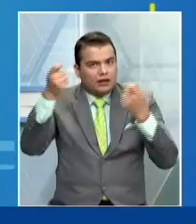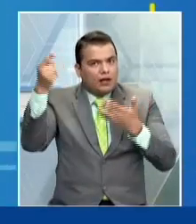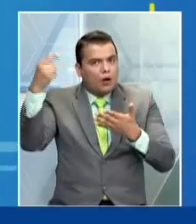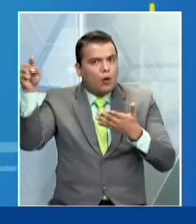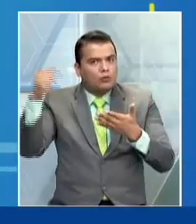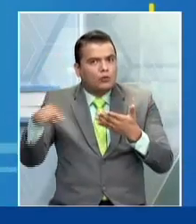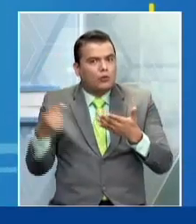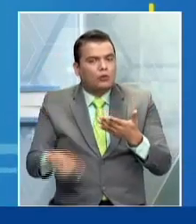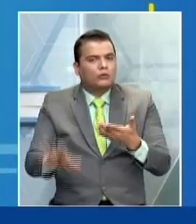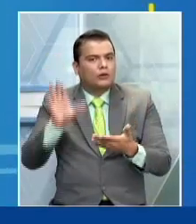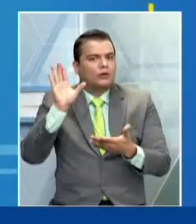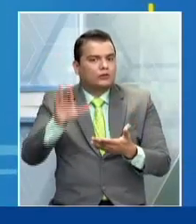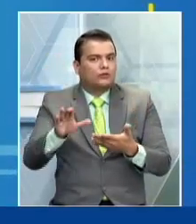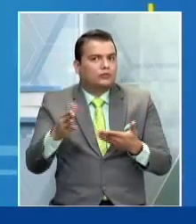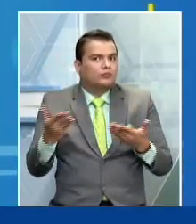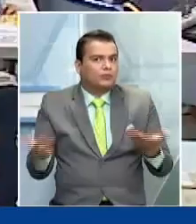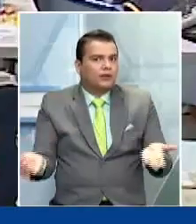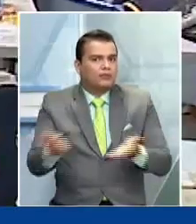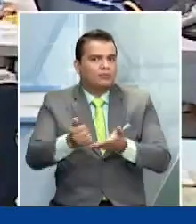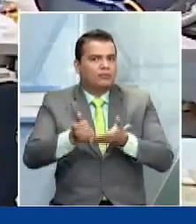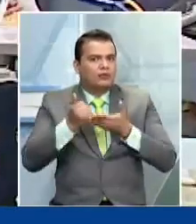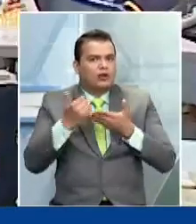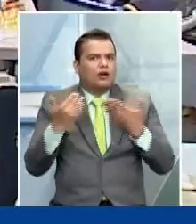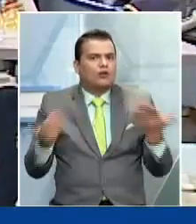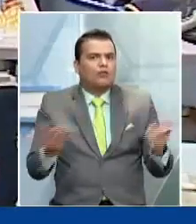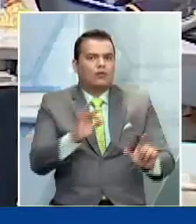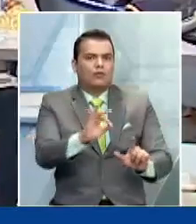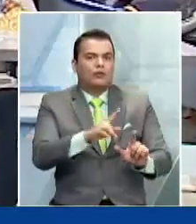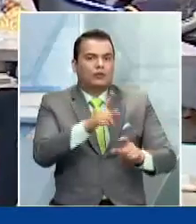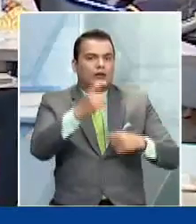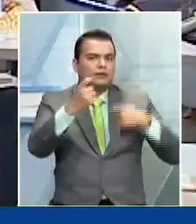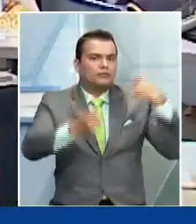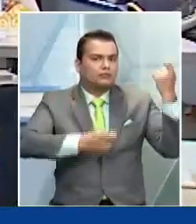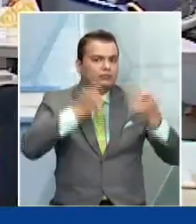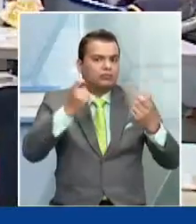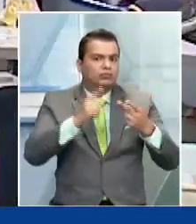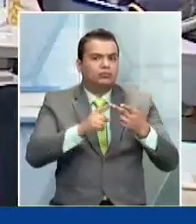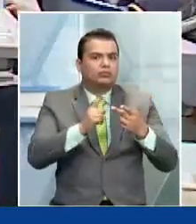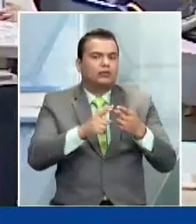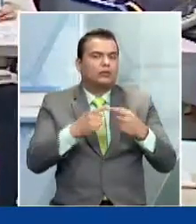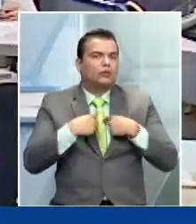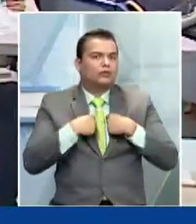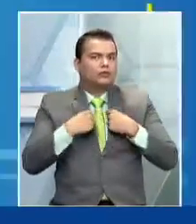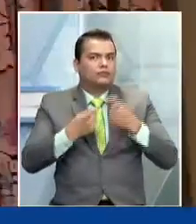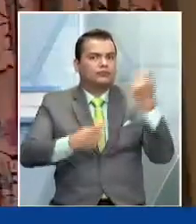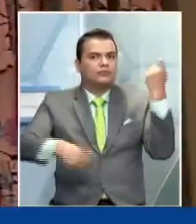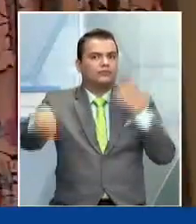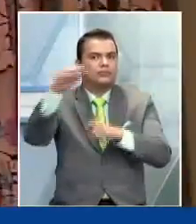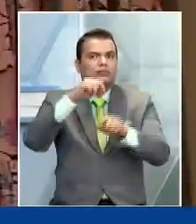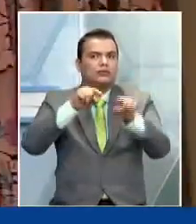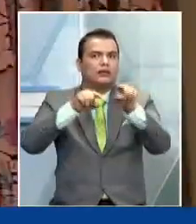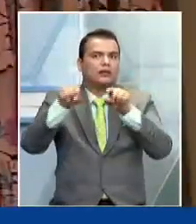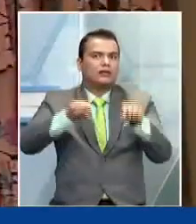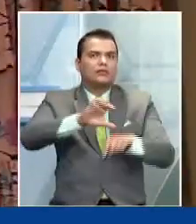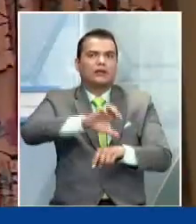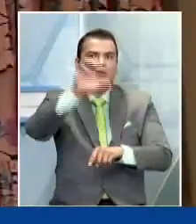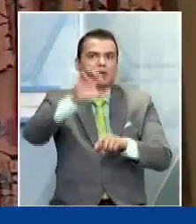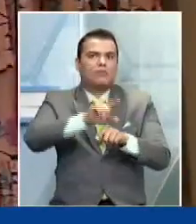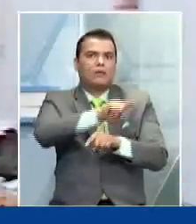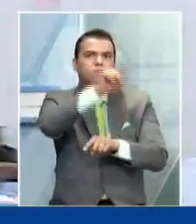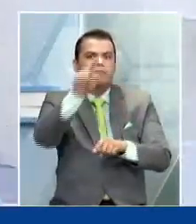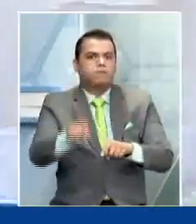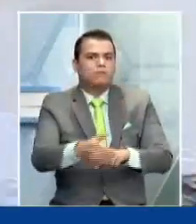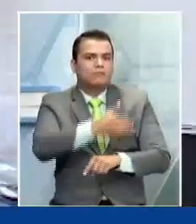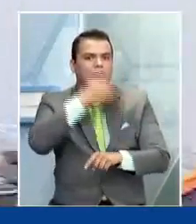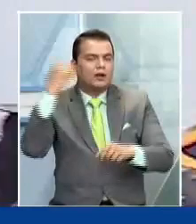alternativas muy importantes, como son ventas en línea o tratar de sacar la colección hacia otras partes, otros países y